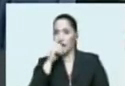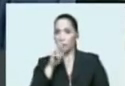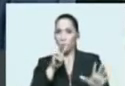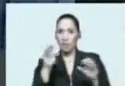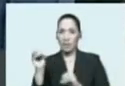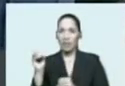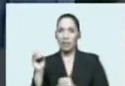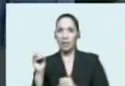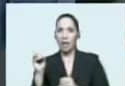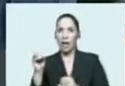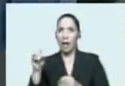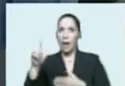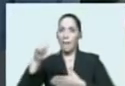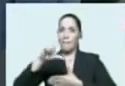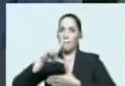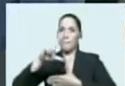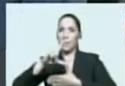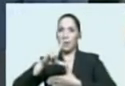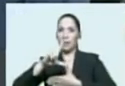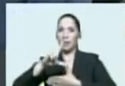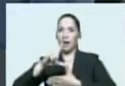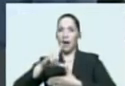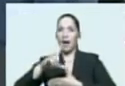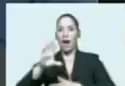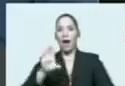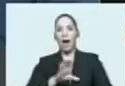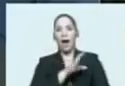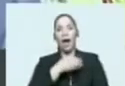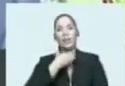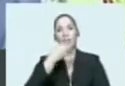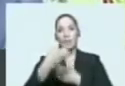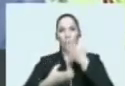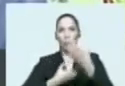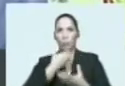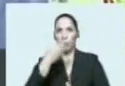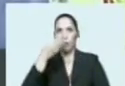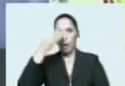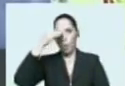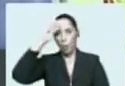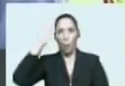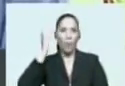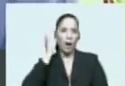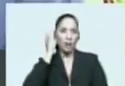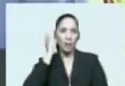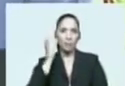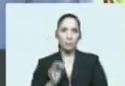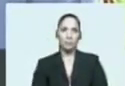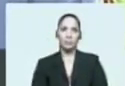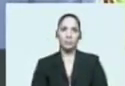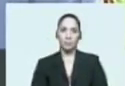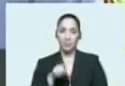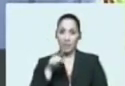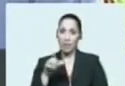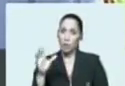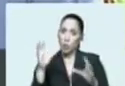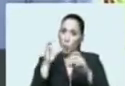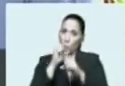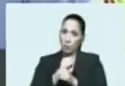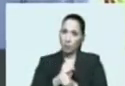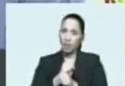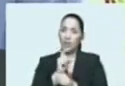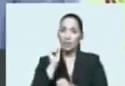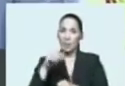américa la cantautora cubana sara gonzález y esa noche esta madrugada